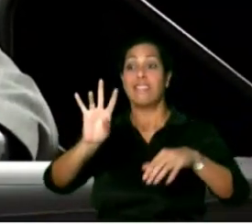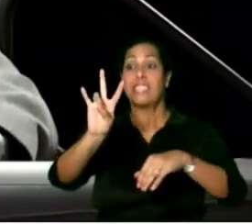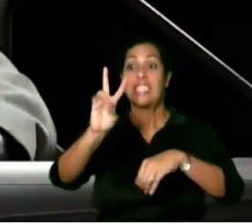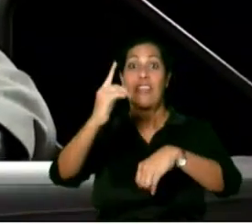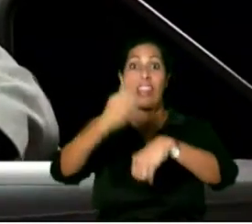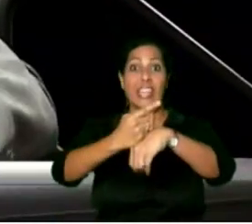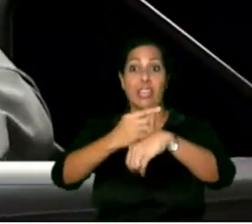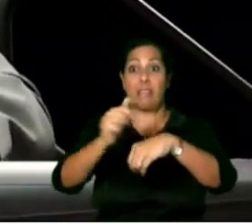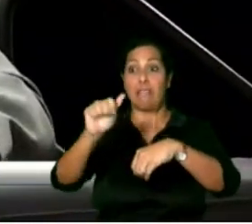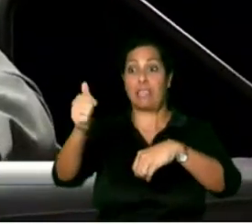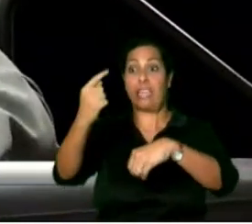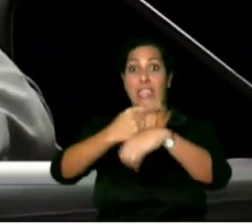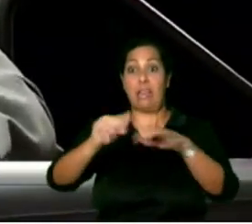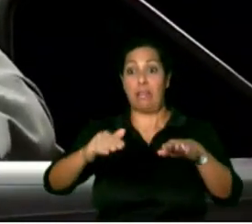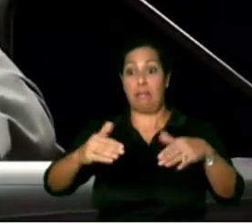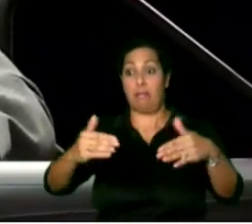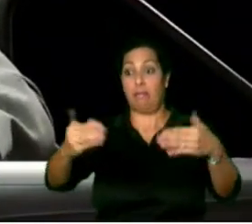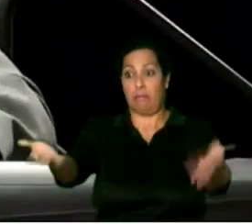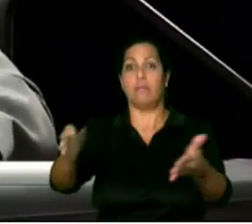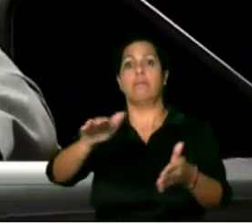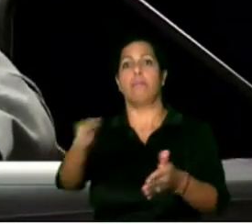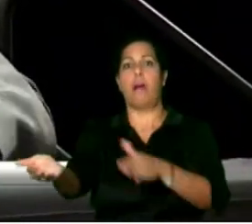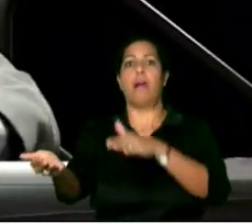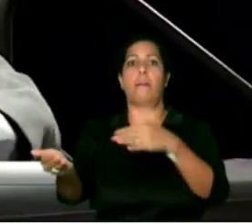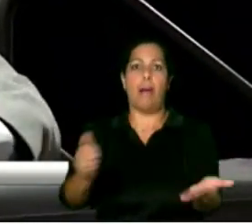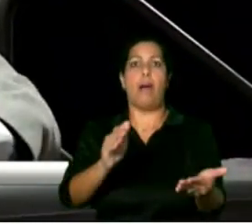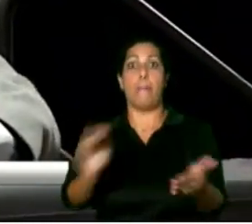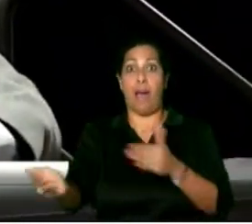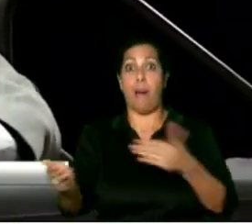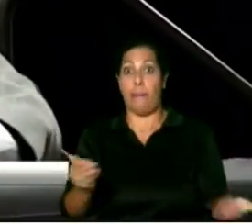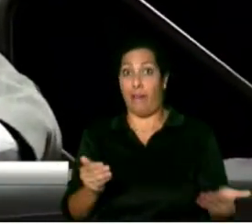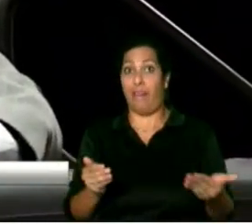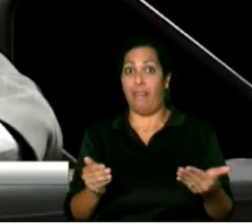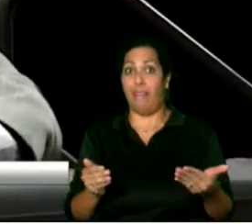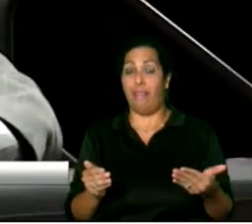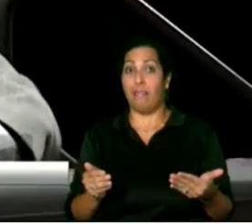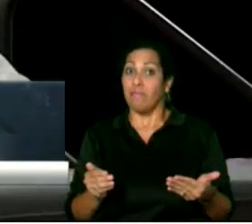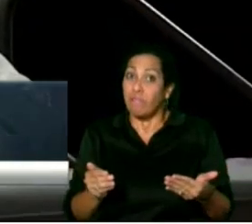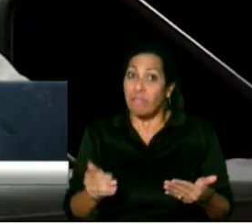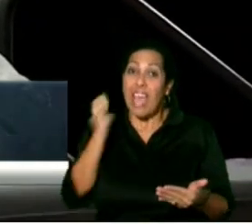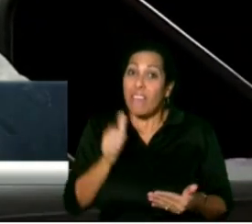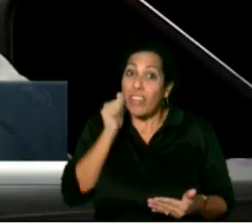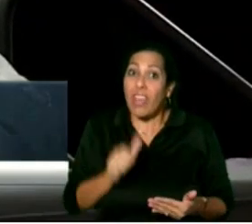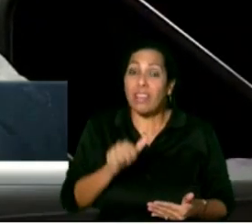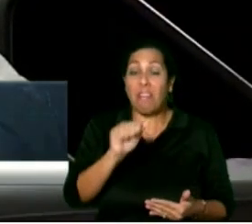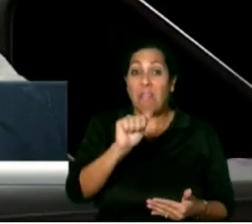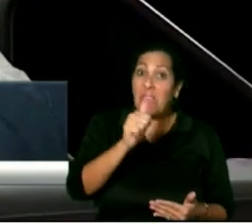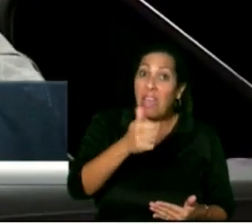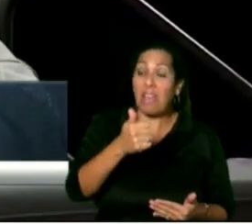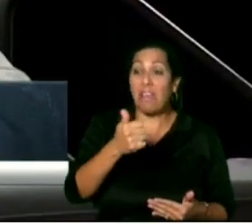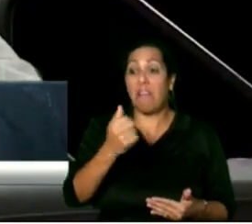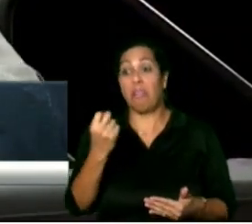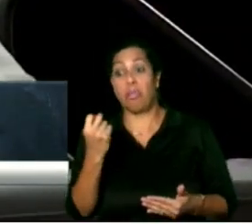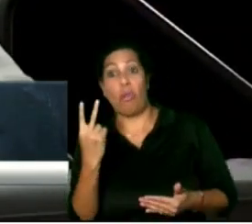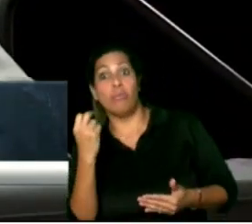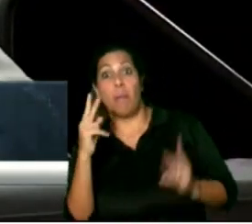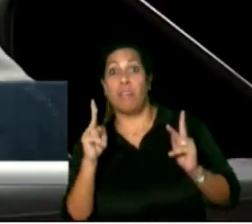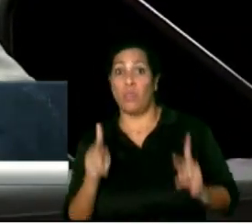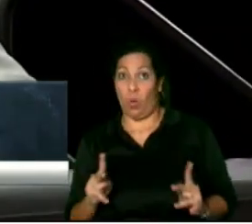entre 6, 9 a 12 muertes diarias por la infección del COVID. En